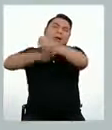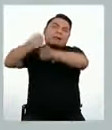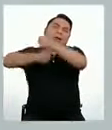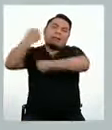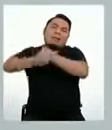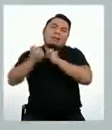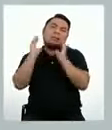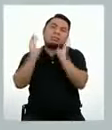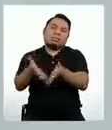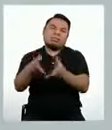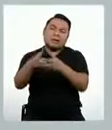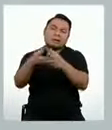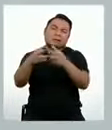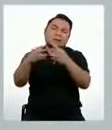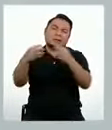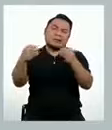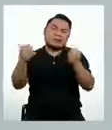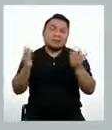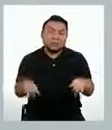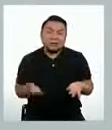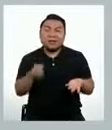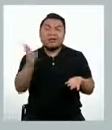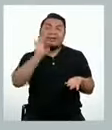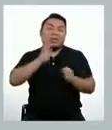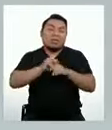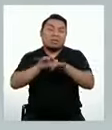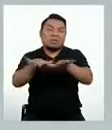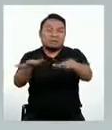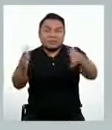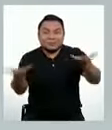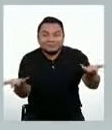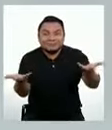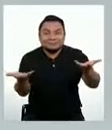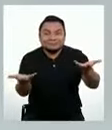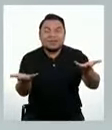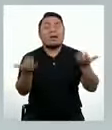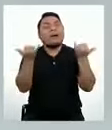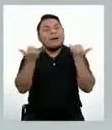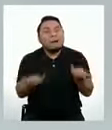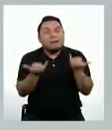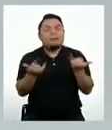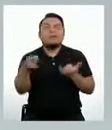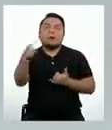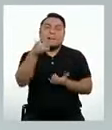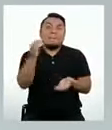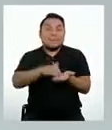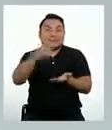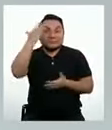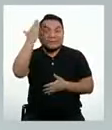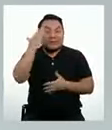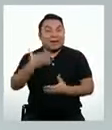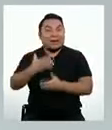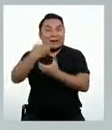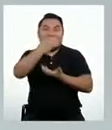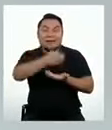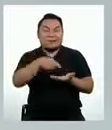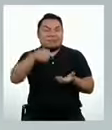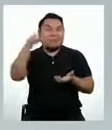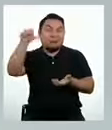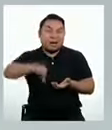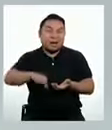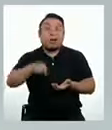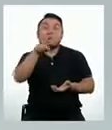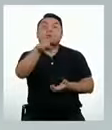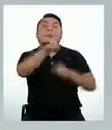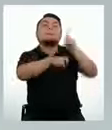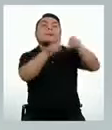Y se quedan por mucho tiempo donde no deberían estar. Ahora queremos saber mucho más sobre el plástico. Preguntémosle a